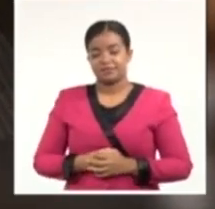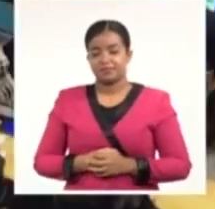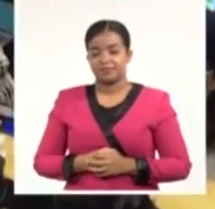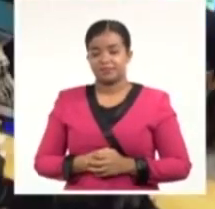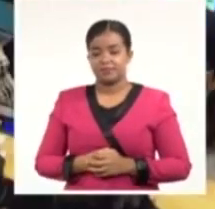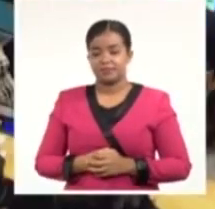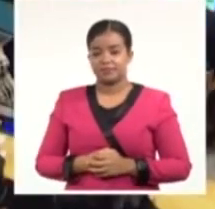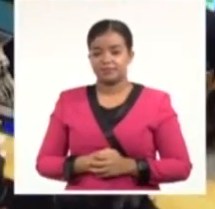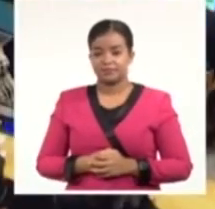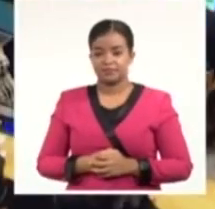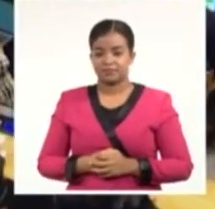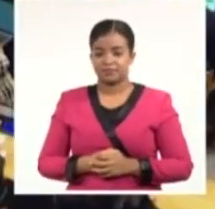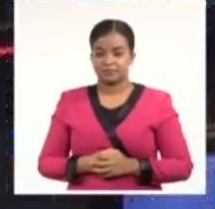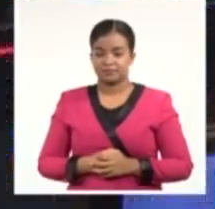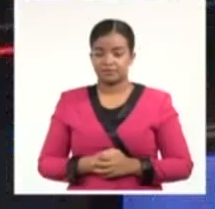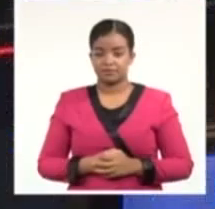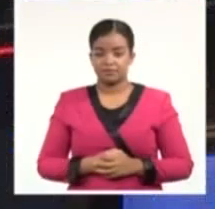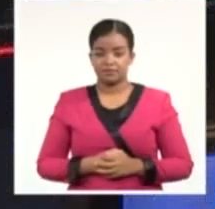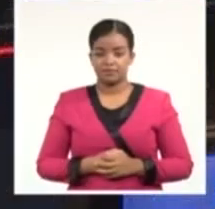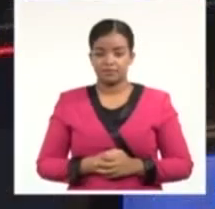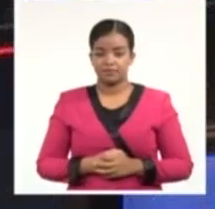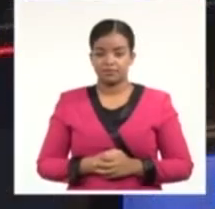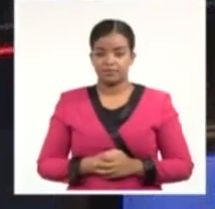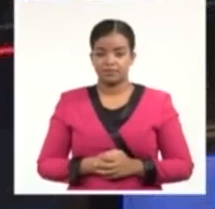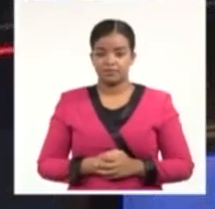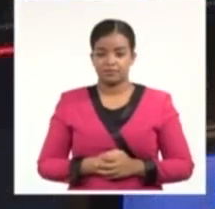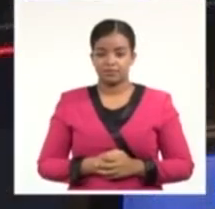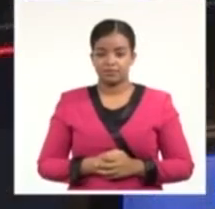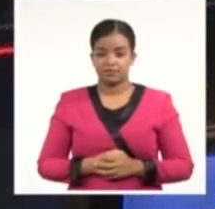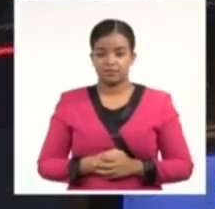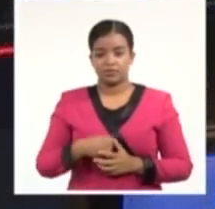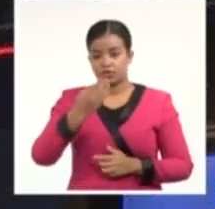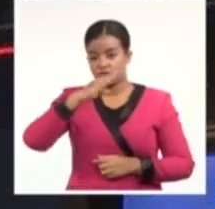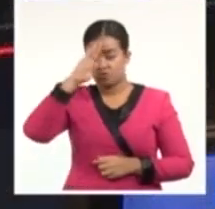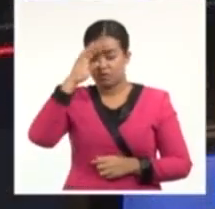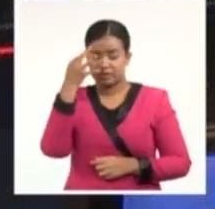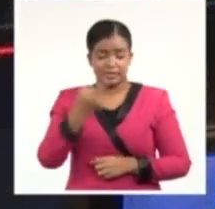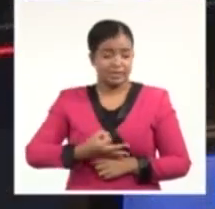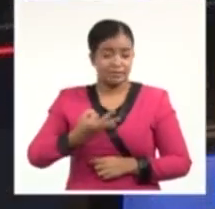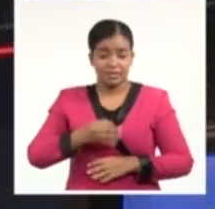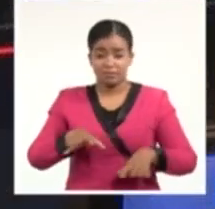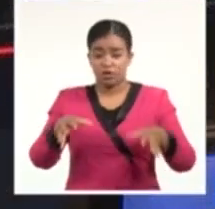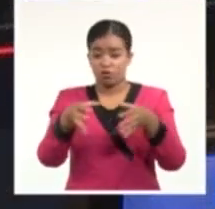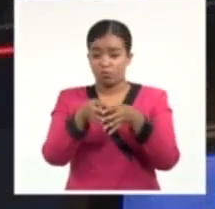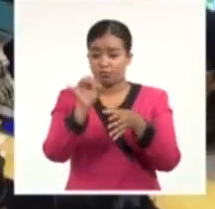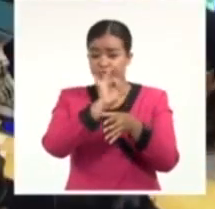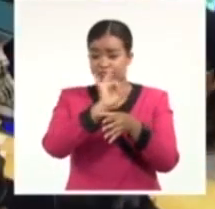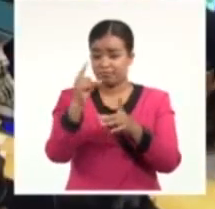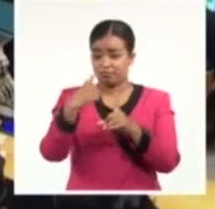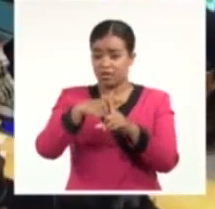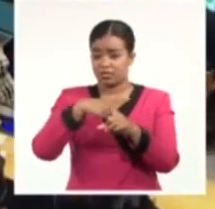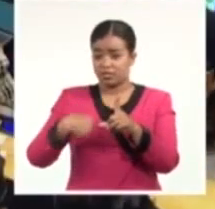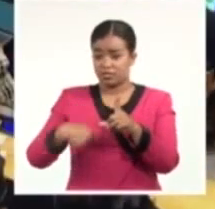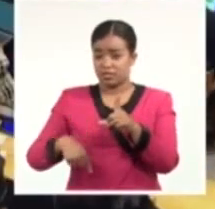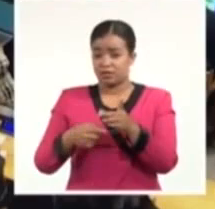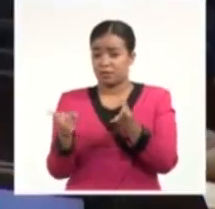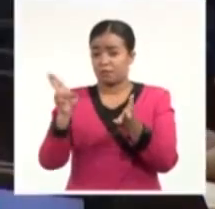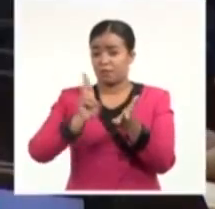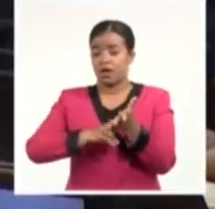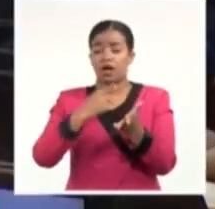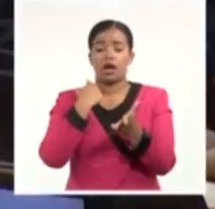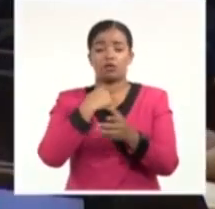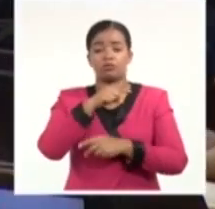y sólida. Cuba siempre ha desempeñado un papel activo en el G77 más China desde su incorporación en